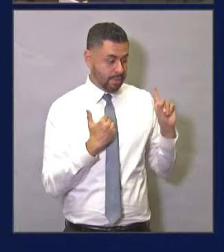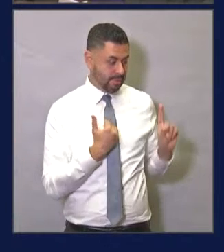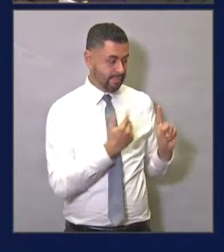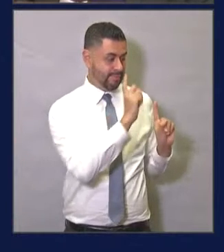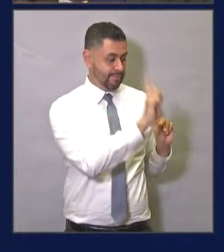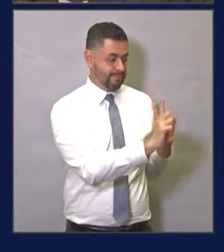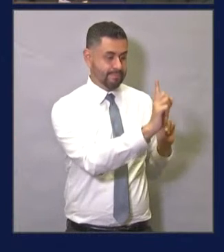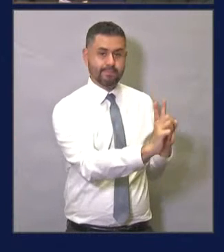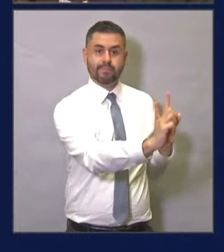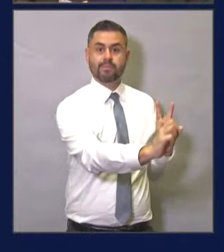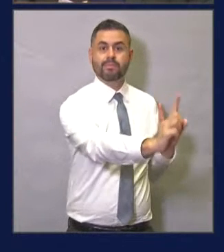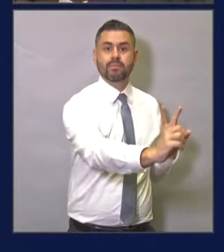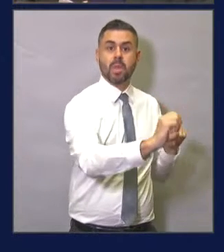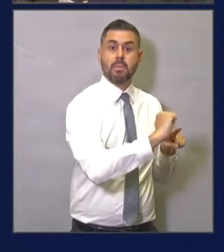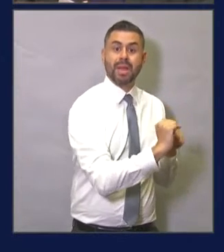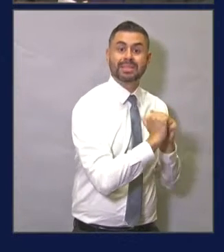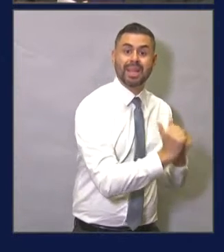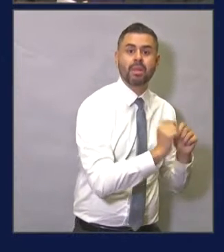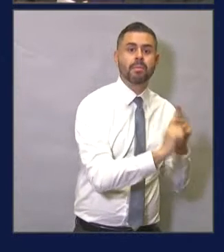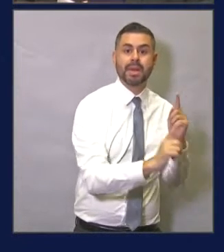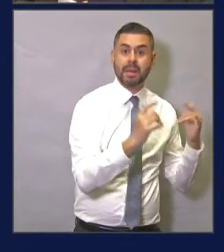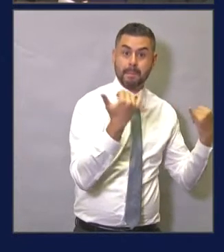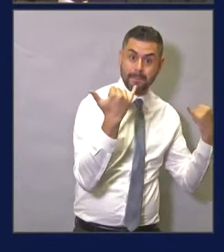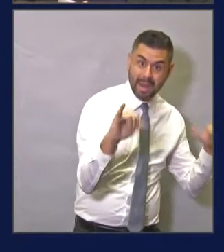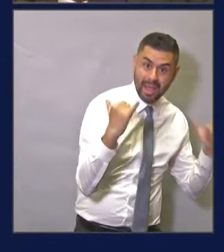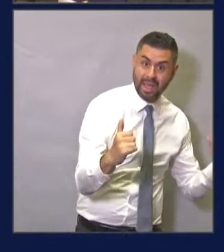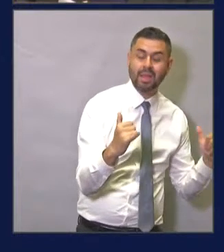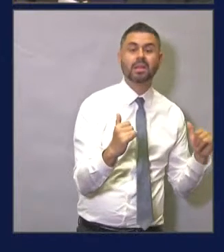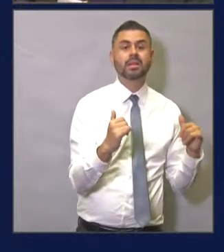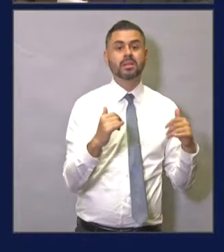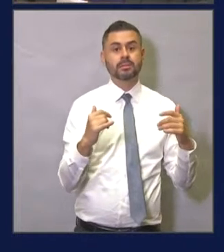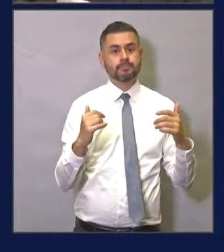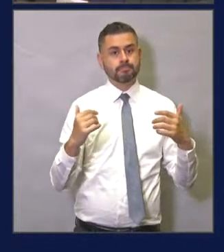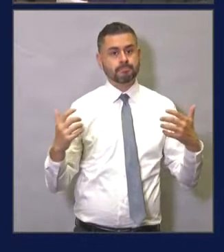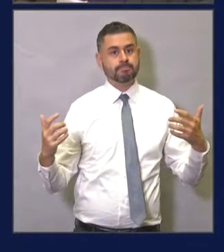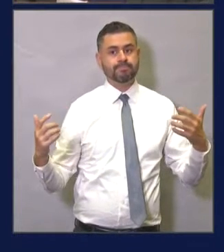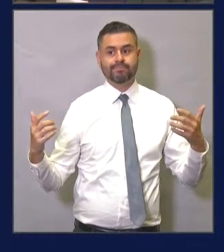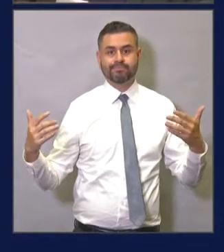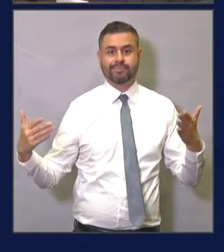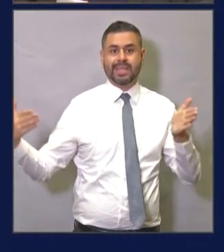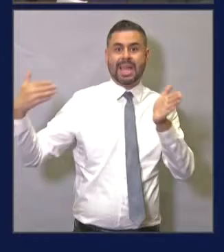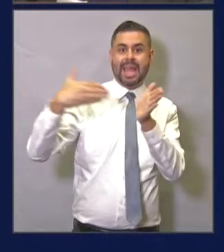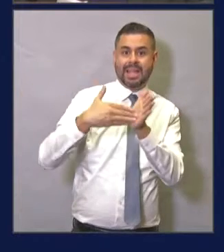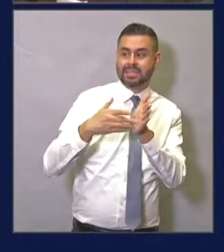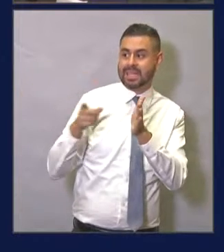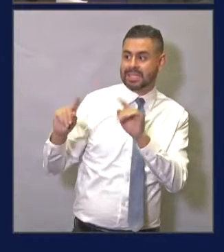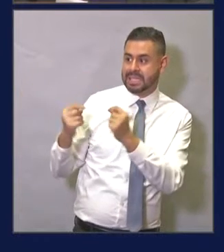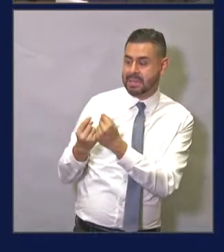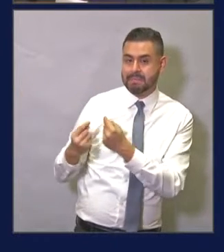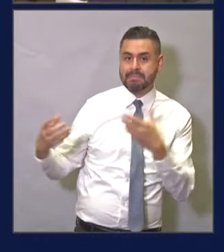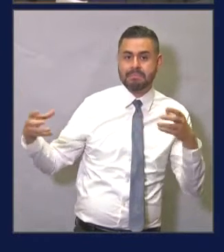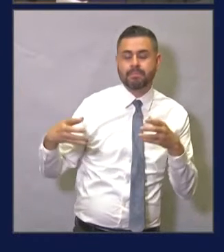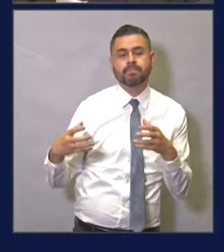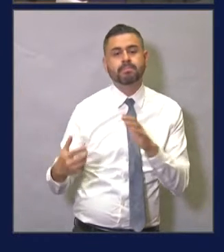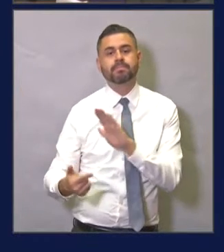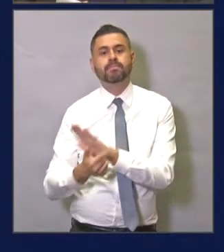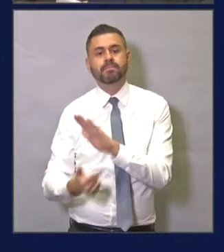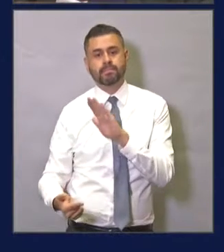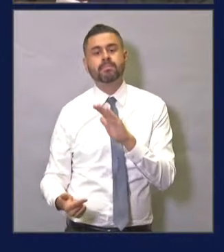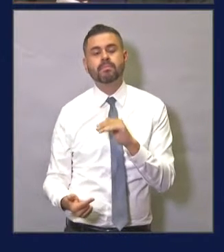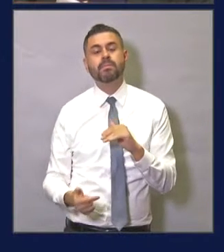distancia física, al menos de 6 pies de distancia de los demás, y usar una cubierta para la cara.